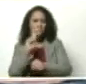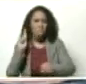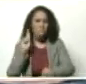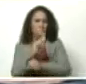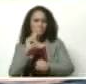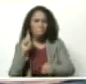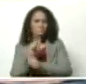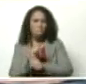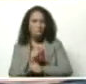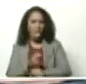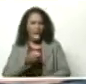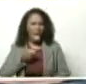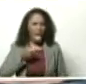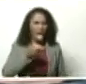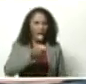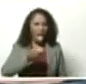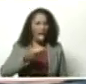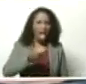insultándolo, amenazándolo